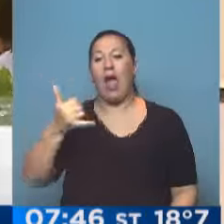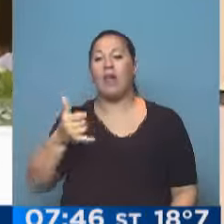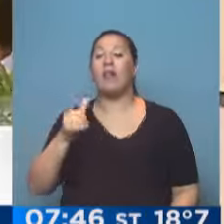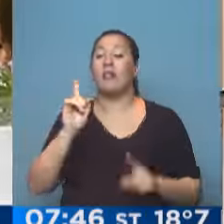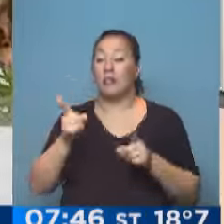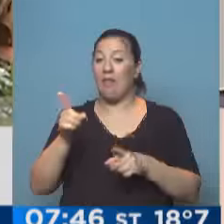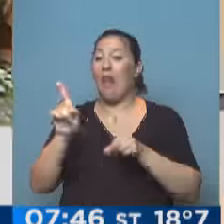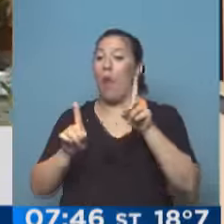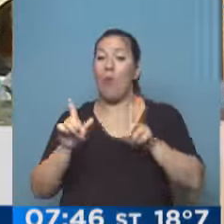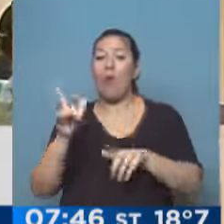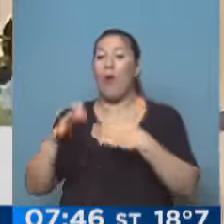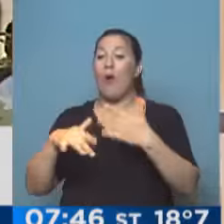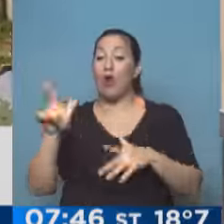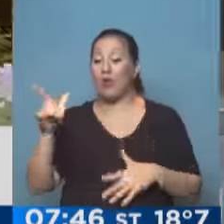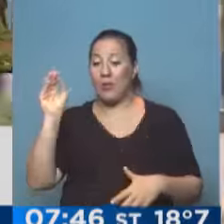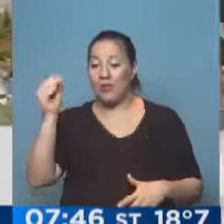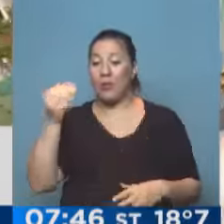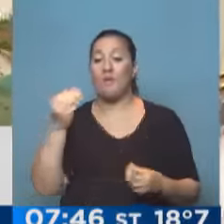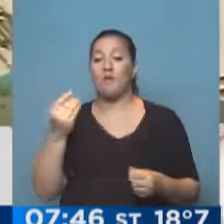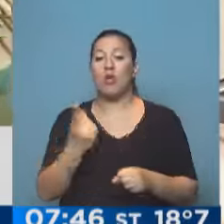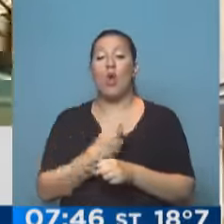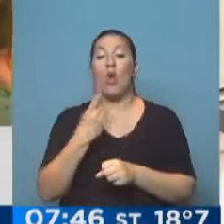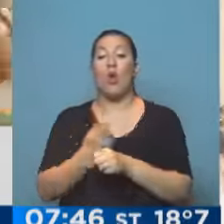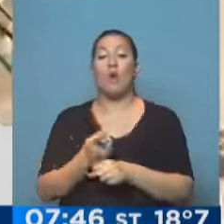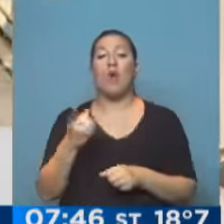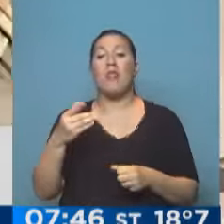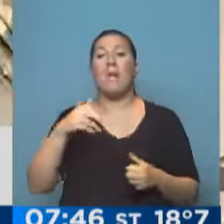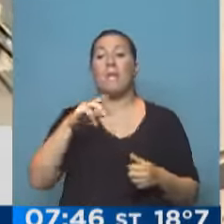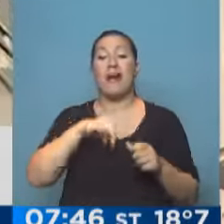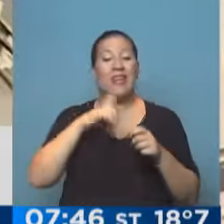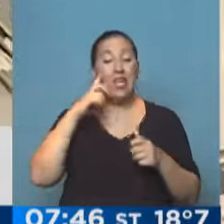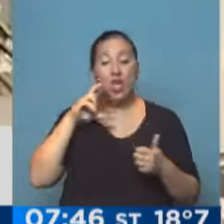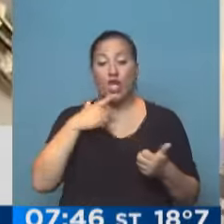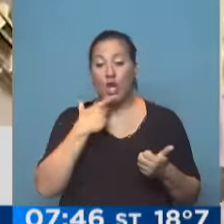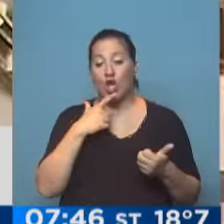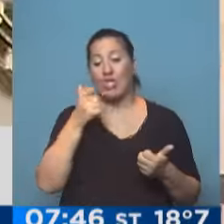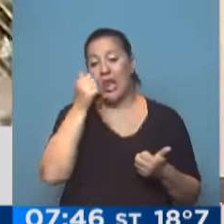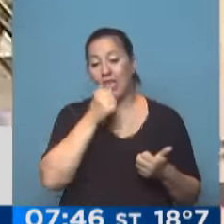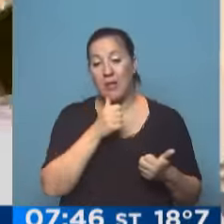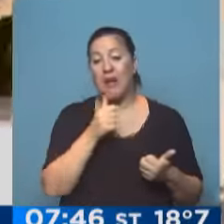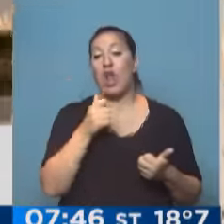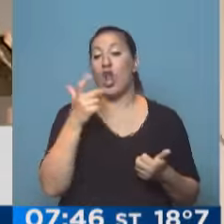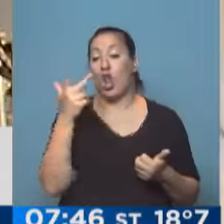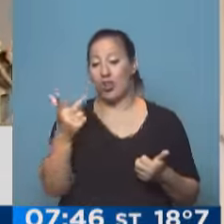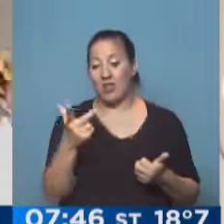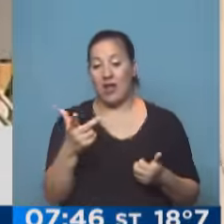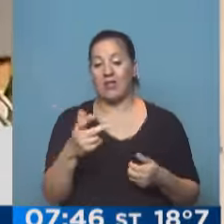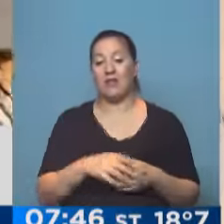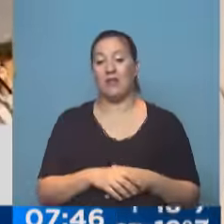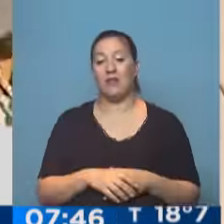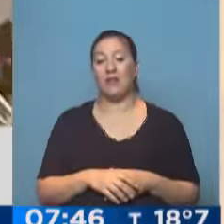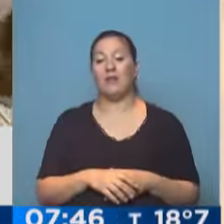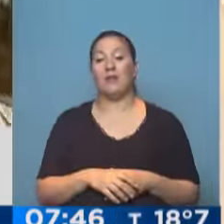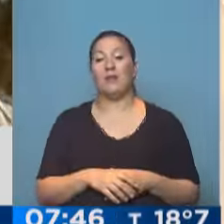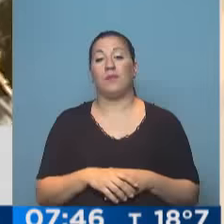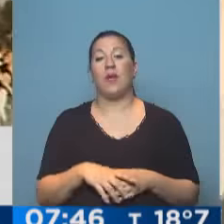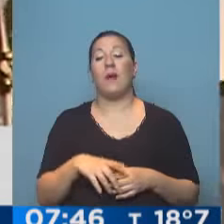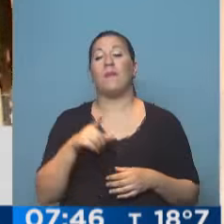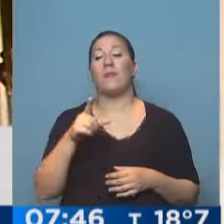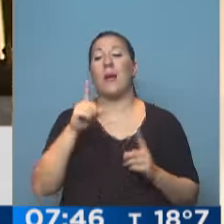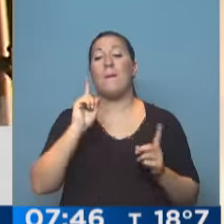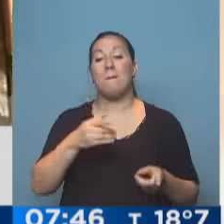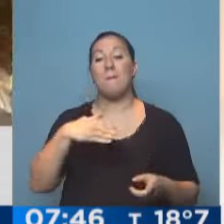también el equipo brasileño, porque no van a poder estar presentes Marquinhos, lesionados, los tres que voy a mencionar, del PSG, Marcelo